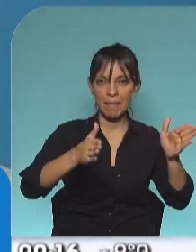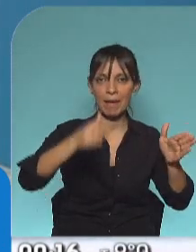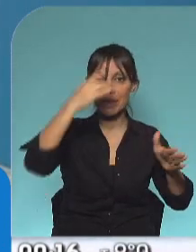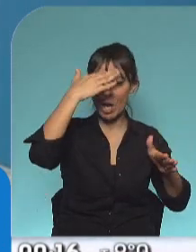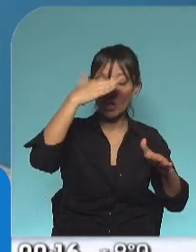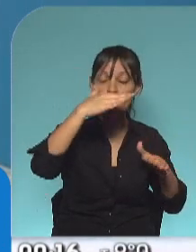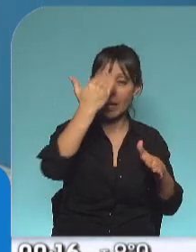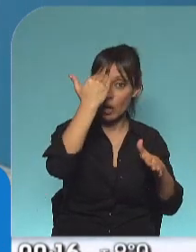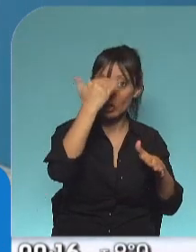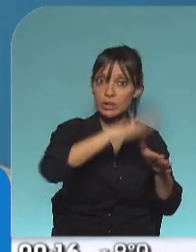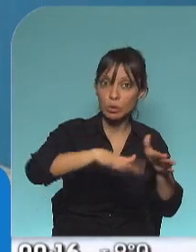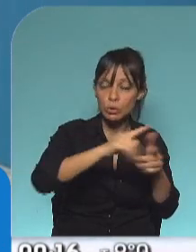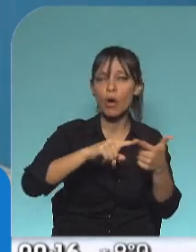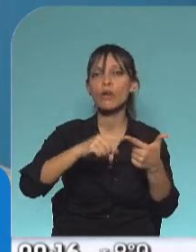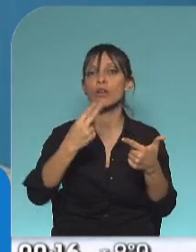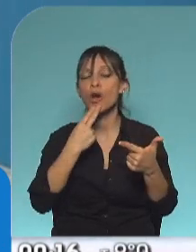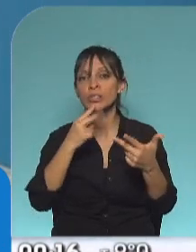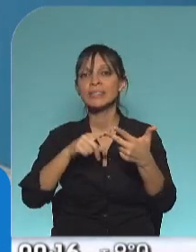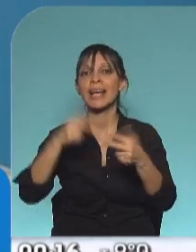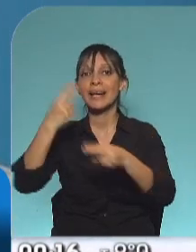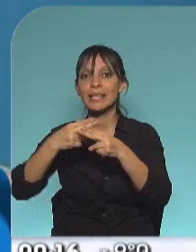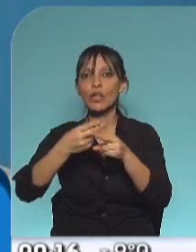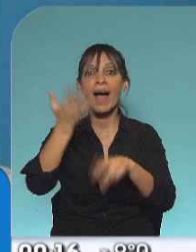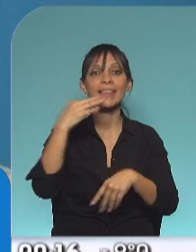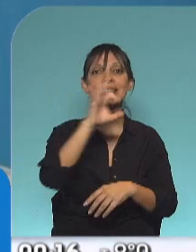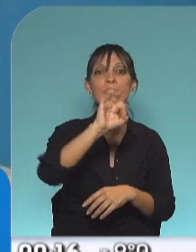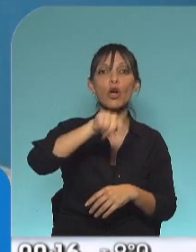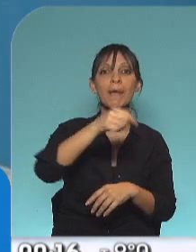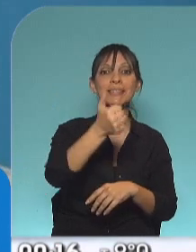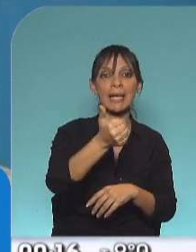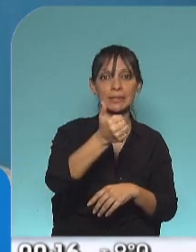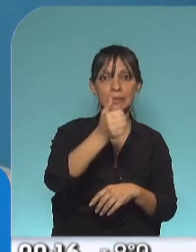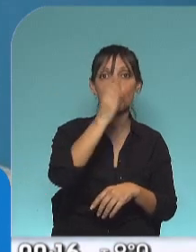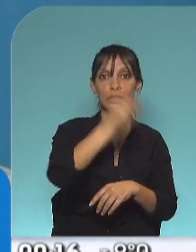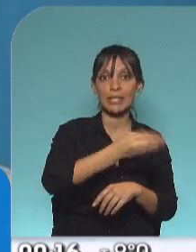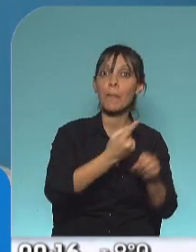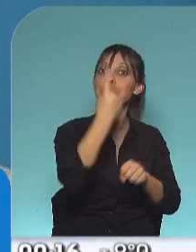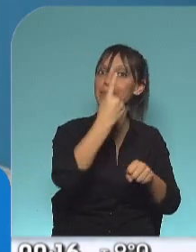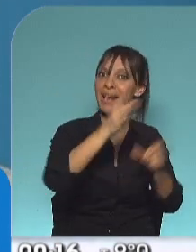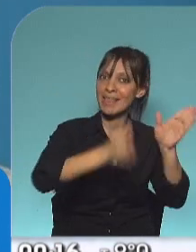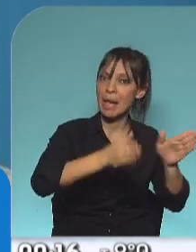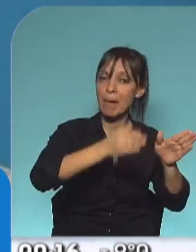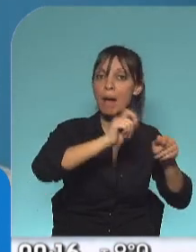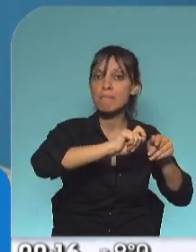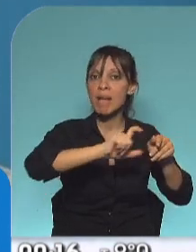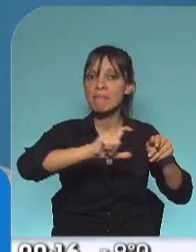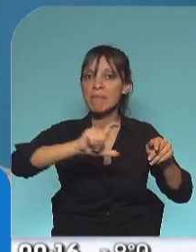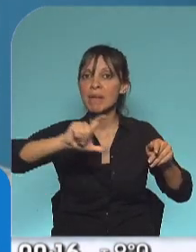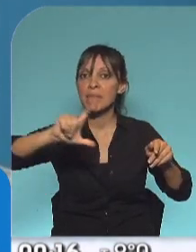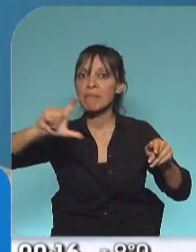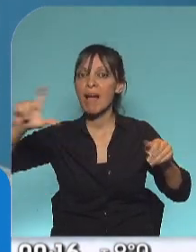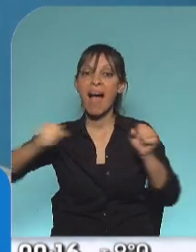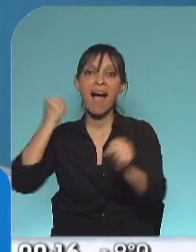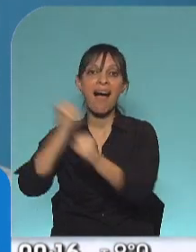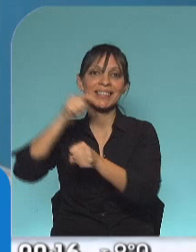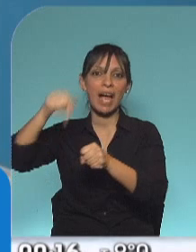Once y Retiro, la prevalencia fue de 0,6% y esto fue creciendo progresivamente hasta la última